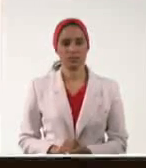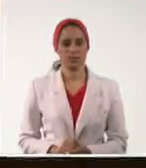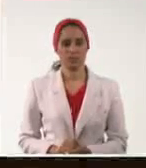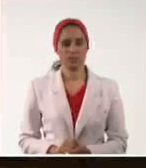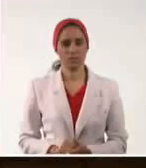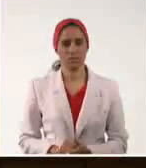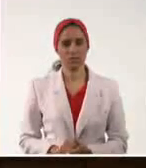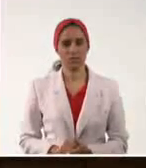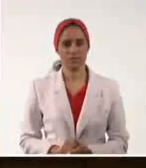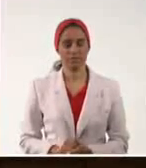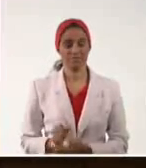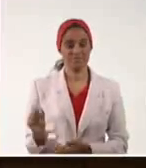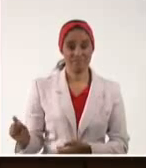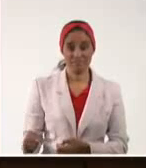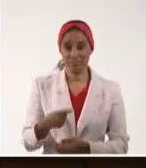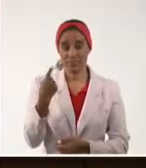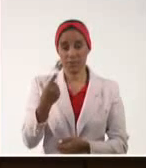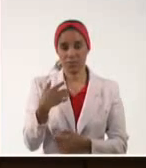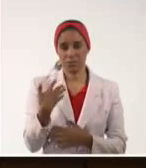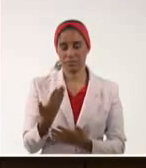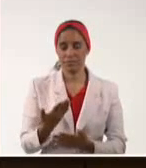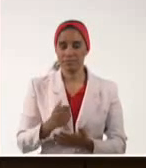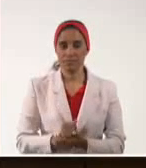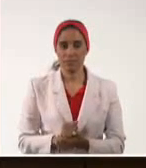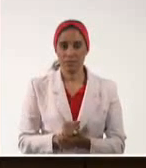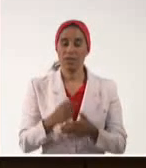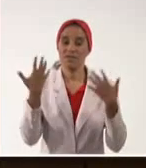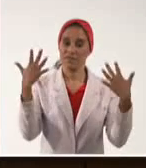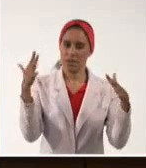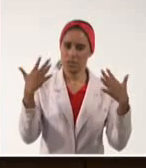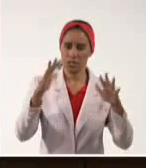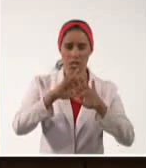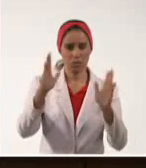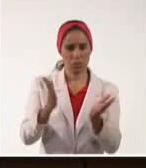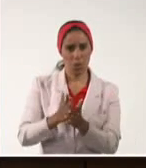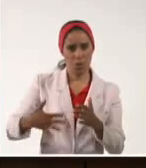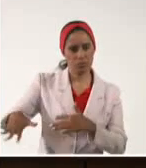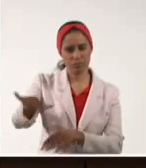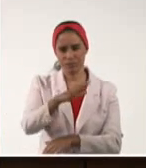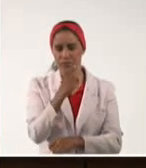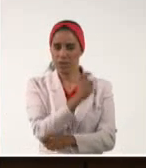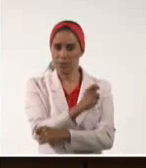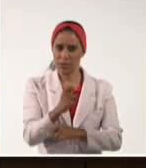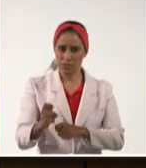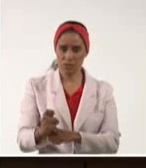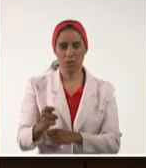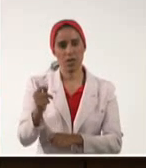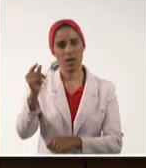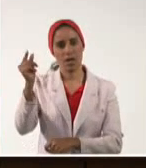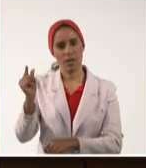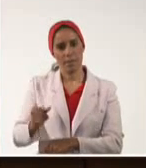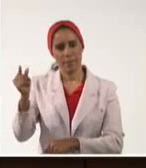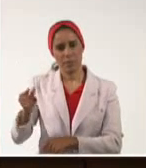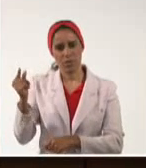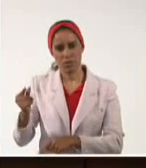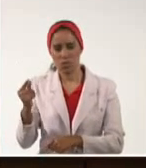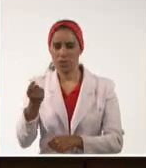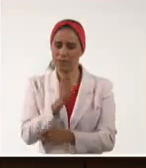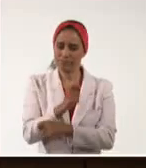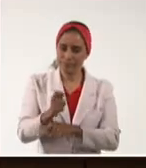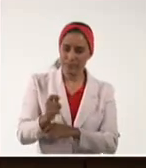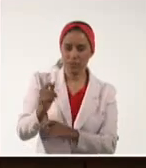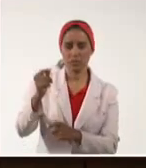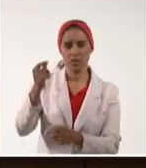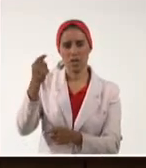En primer lugar, que llegue esa felicitación por el Día del Educador a los alfabetizadores y junto con